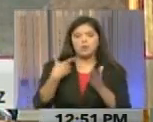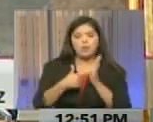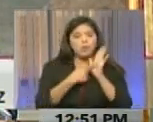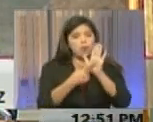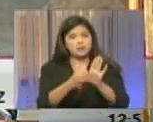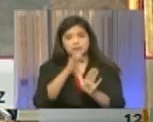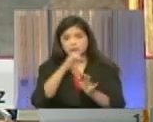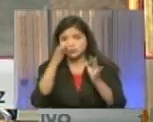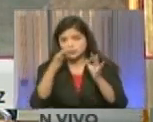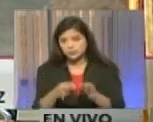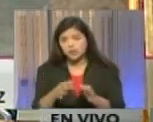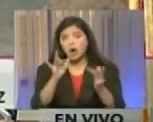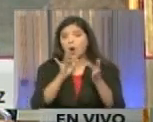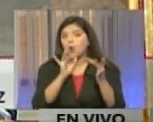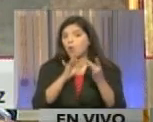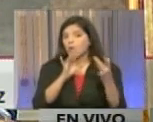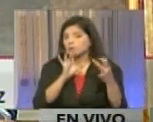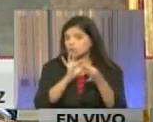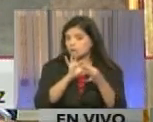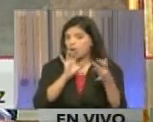reveladoras de las conexiones de